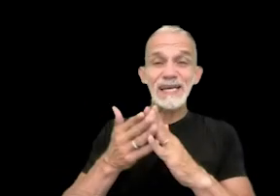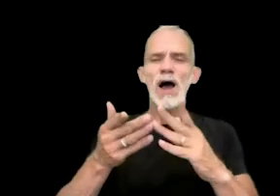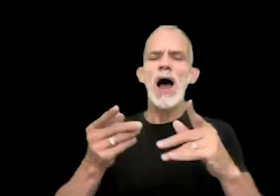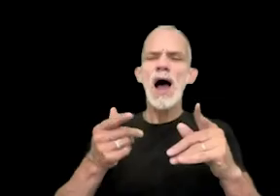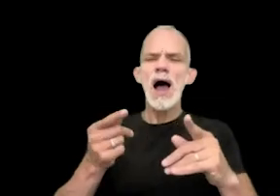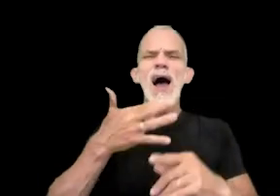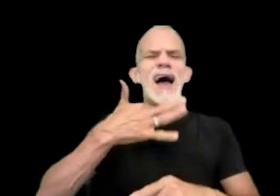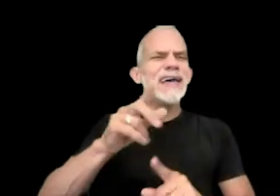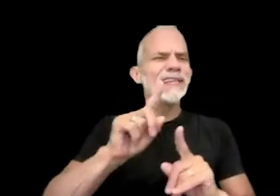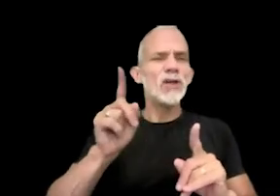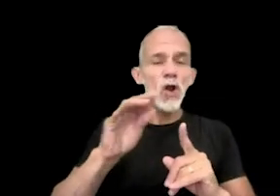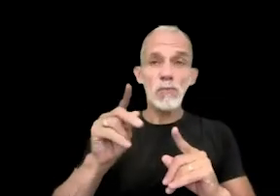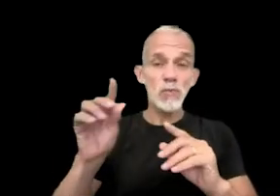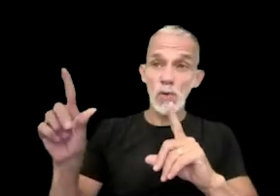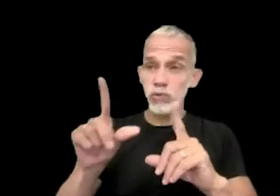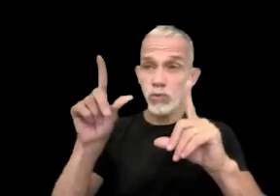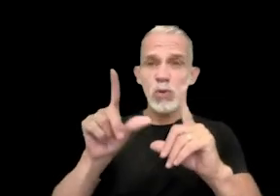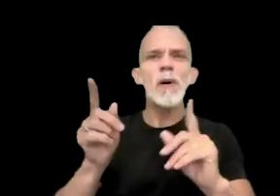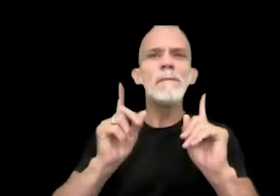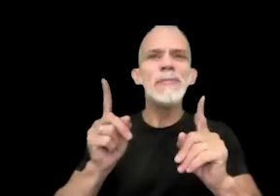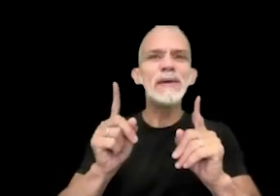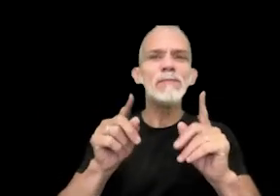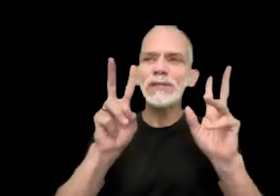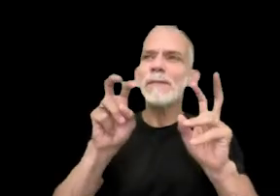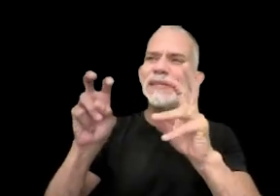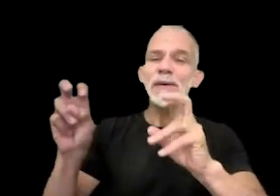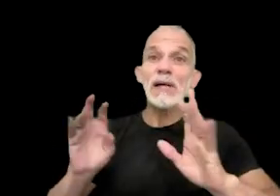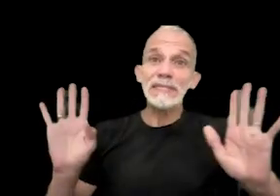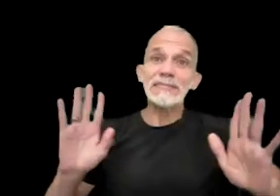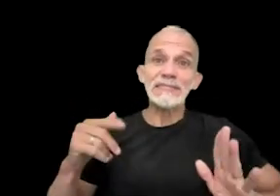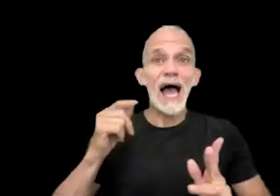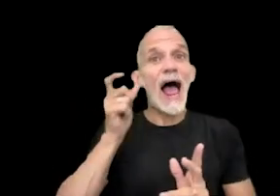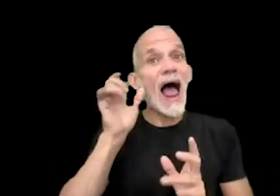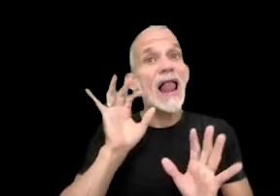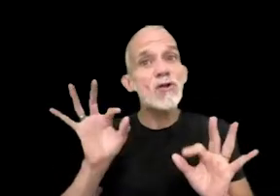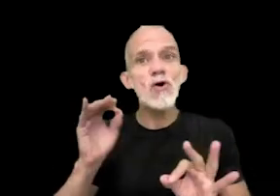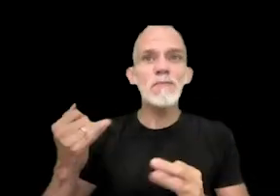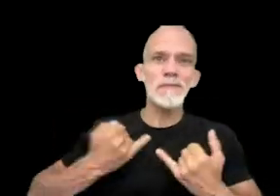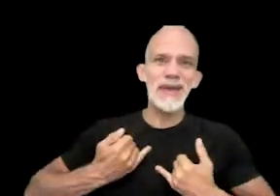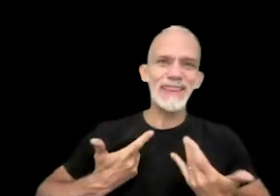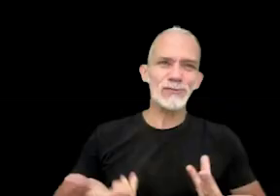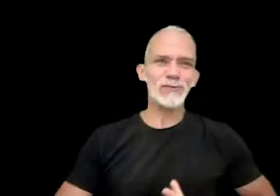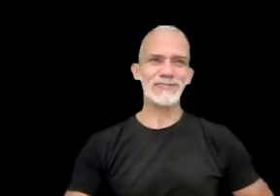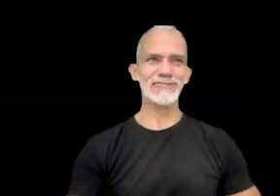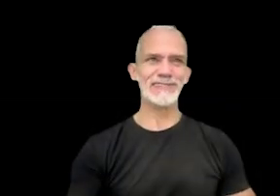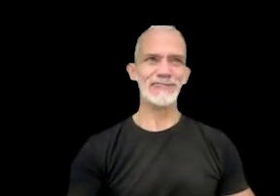entendí, pero el flaco dio vuelta siempre sobre lo mismo. Entonces me parece que algo me quiso decir, ¿no?